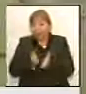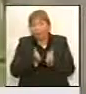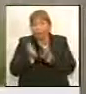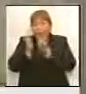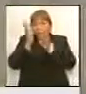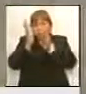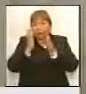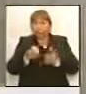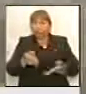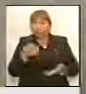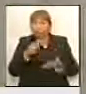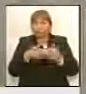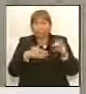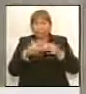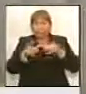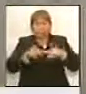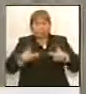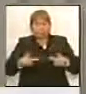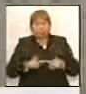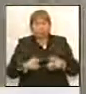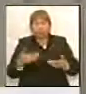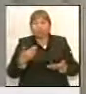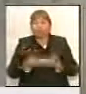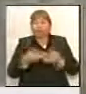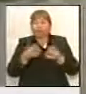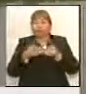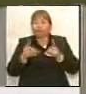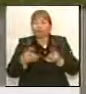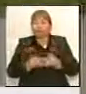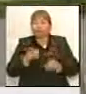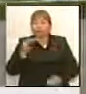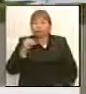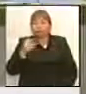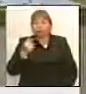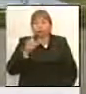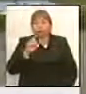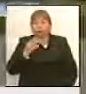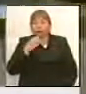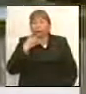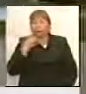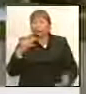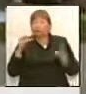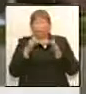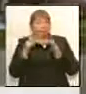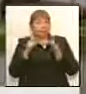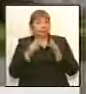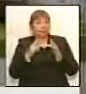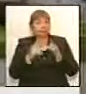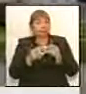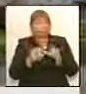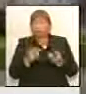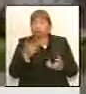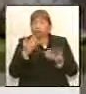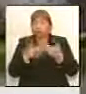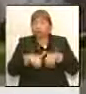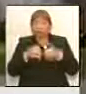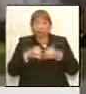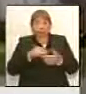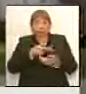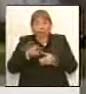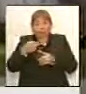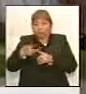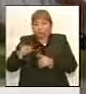saneamiento físico legal, interconexión con la provincia de Manu, generación de energía eléctrica para la agroindustria, entre